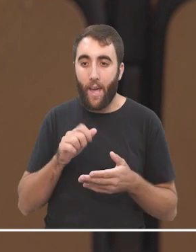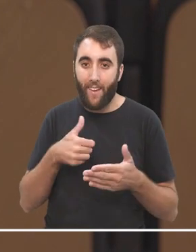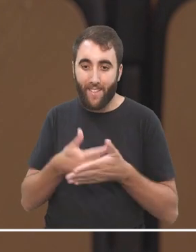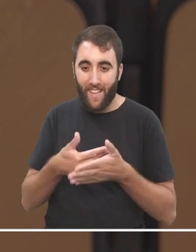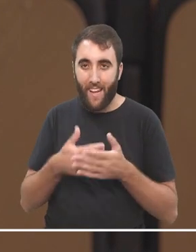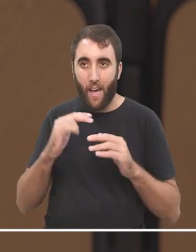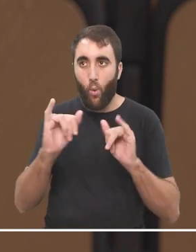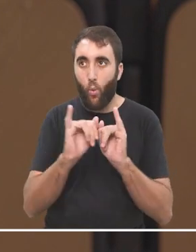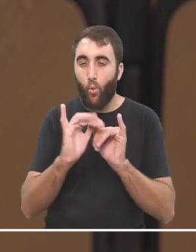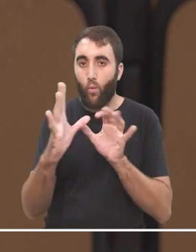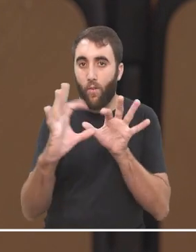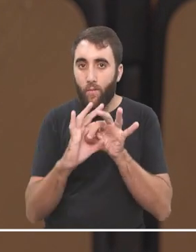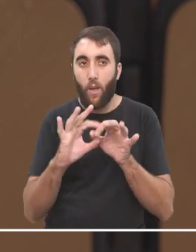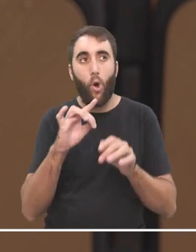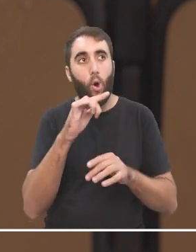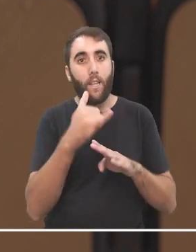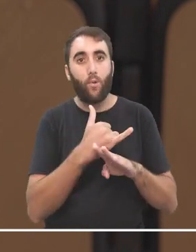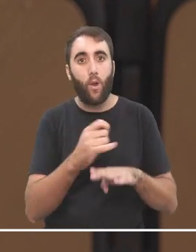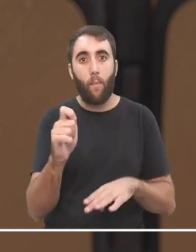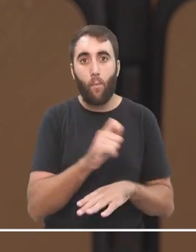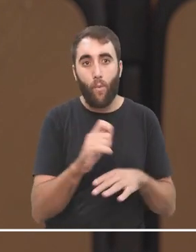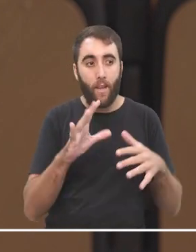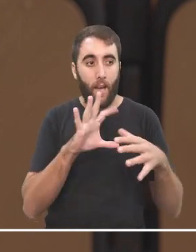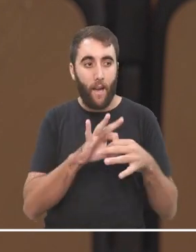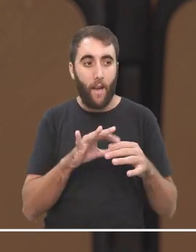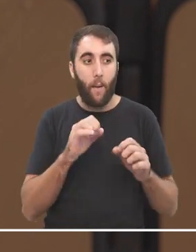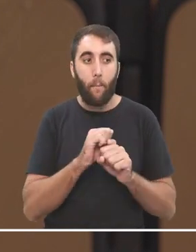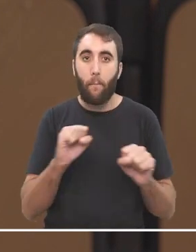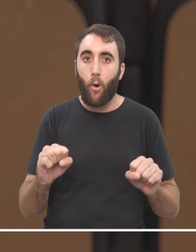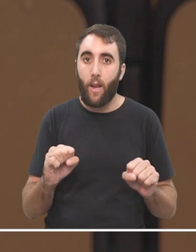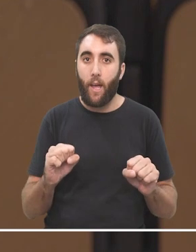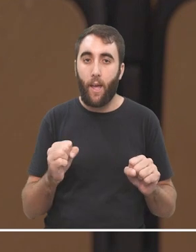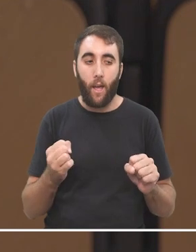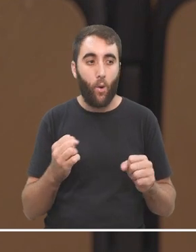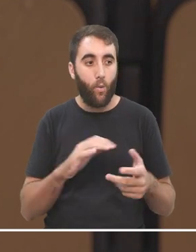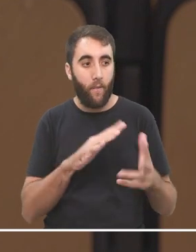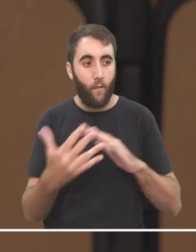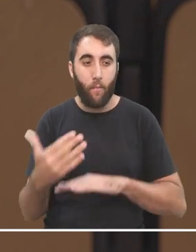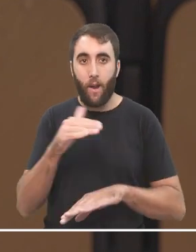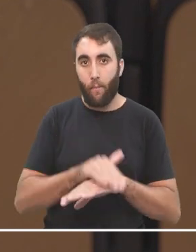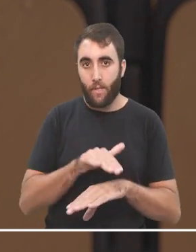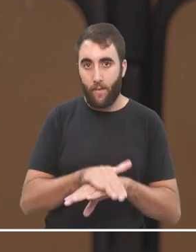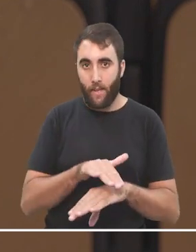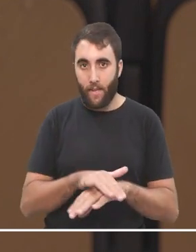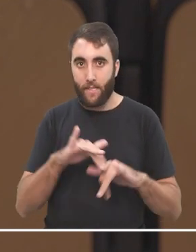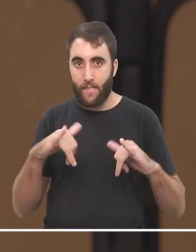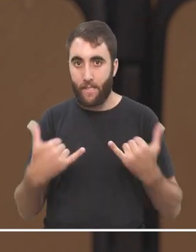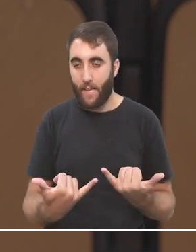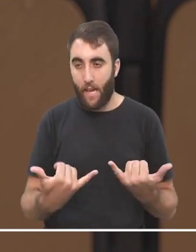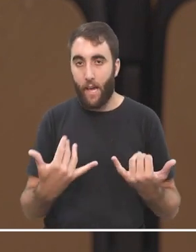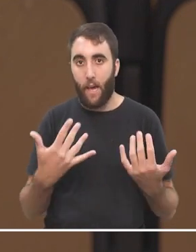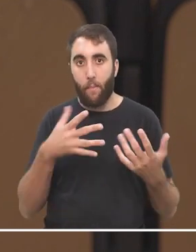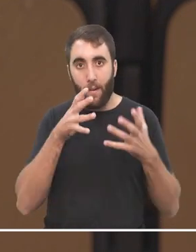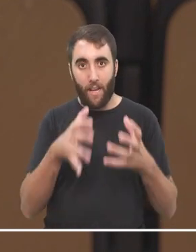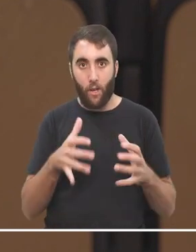determinadas organizaciones locales, pone una responsabilidad